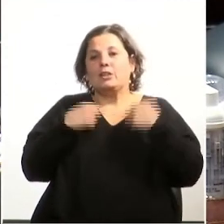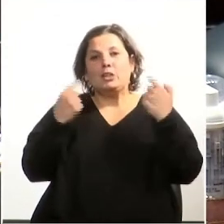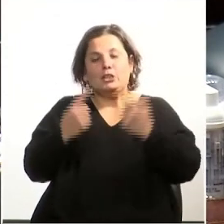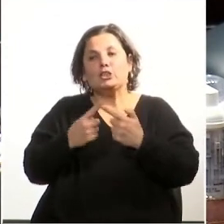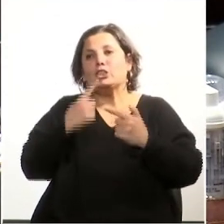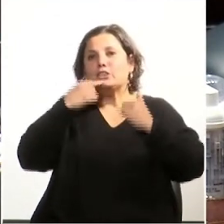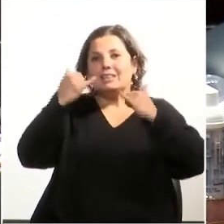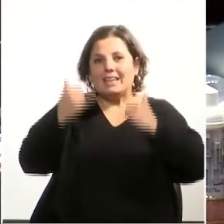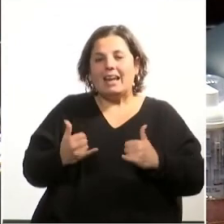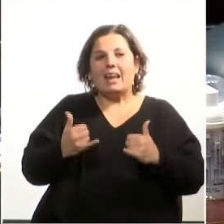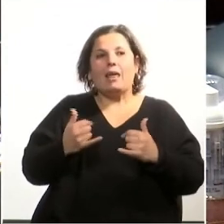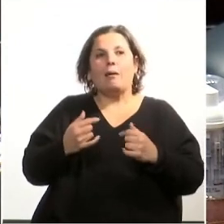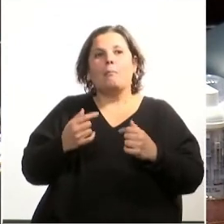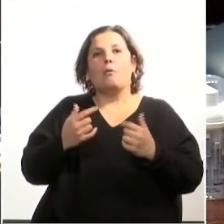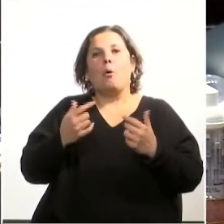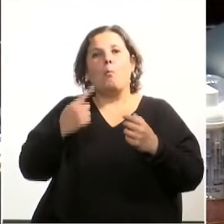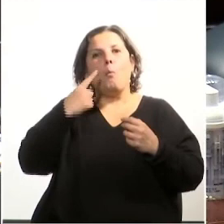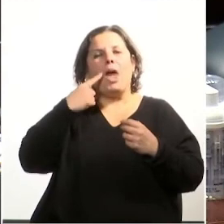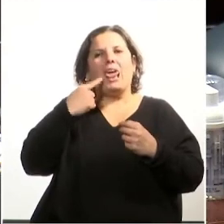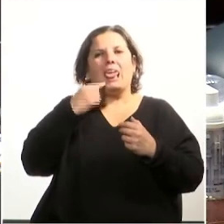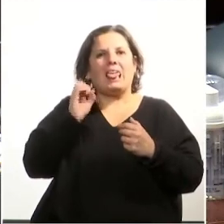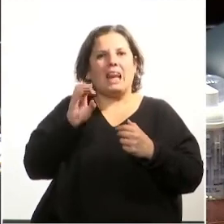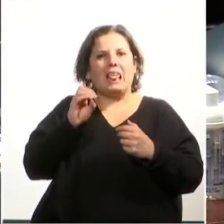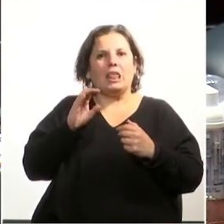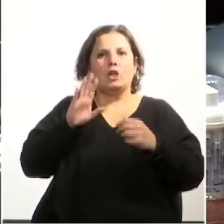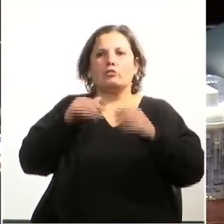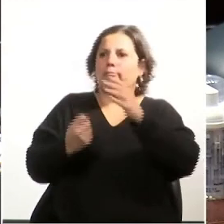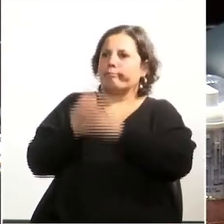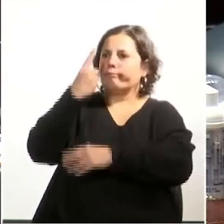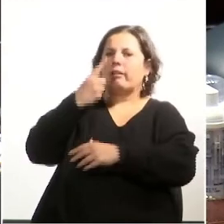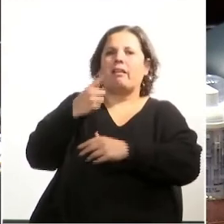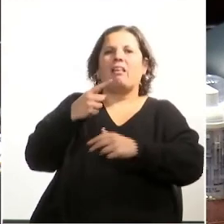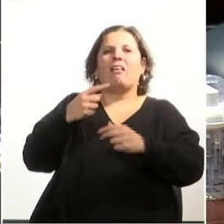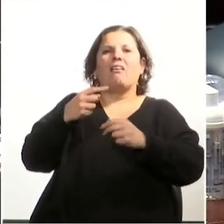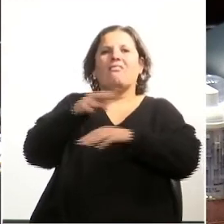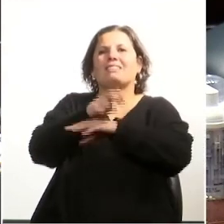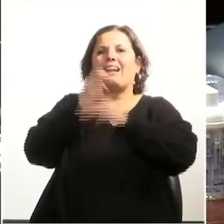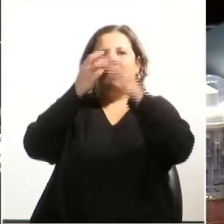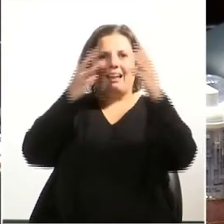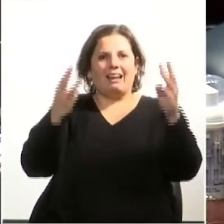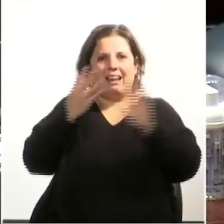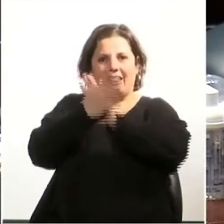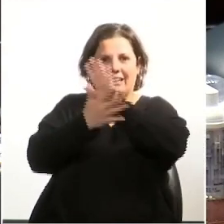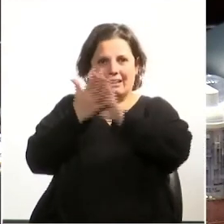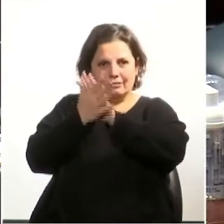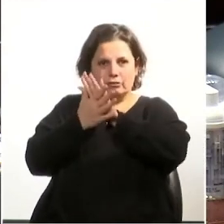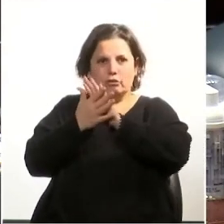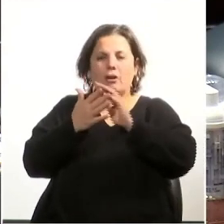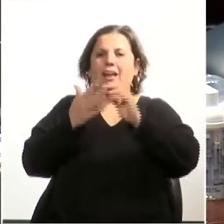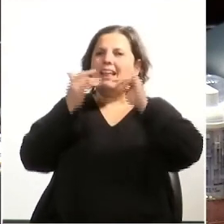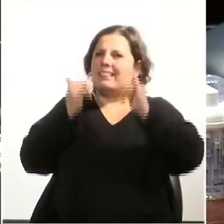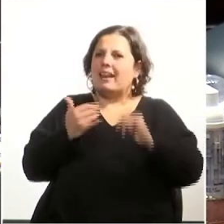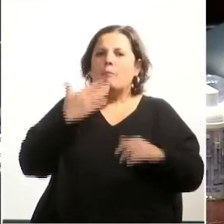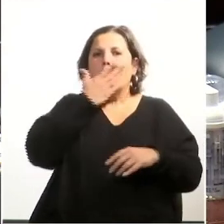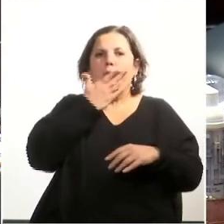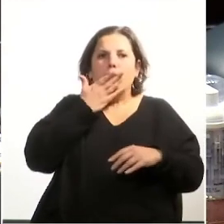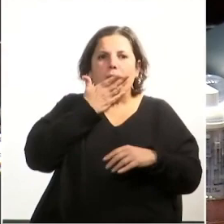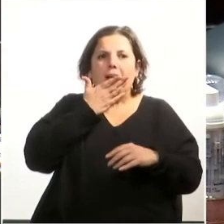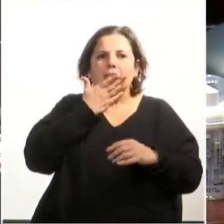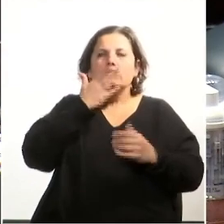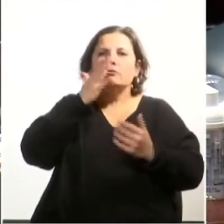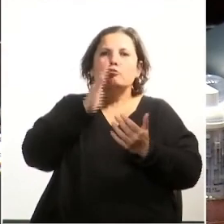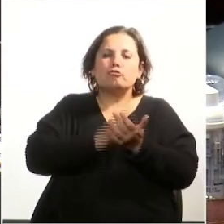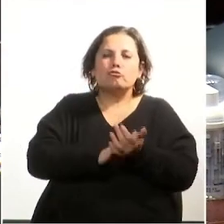Nosotros tenemos un juicio muy crítico sobre la creación de la Fiscalía General de la Nación. Tenemos fundadas dudas sobre